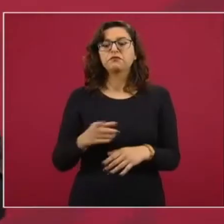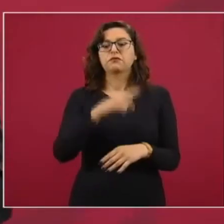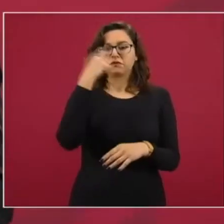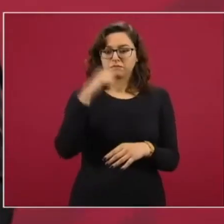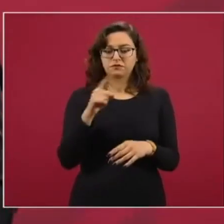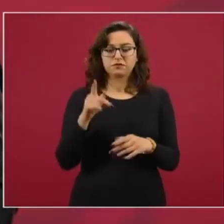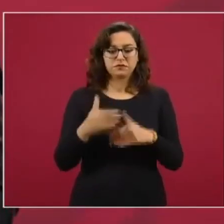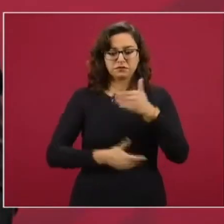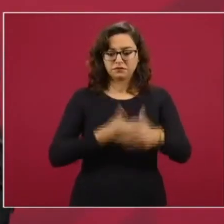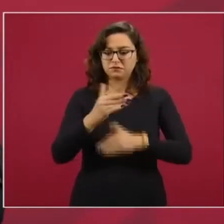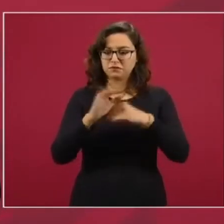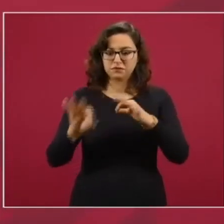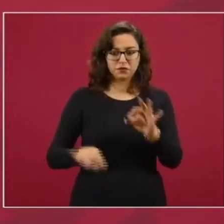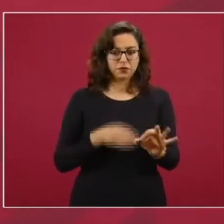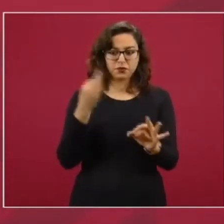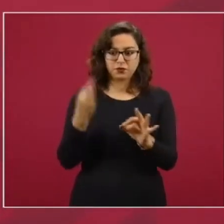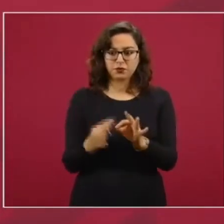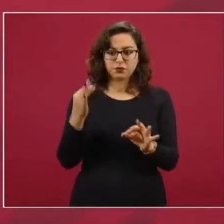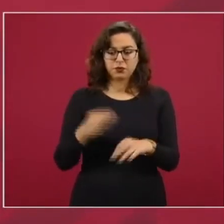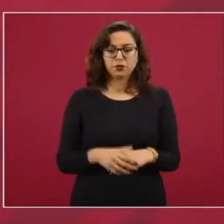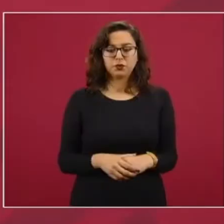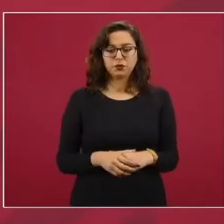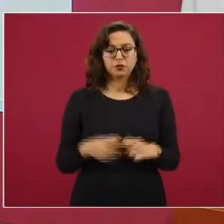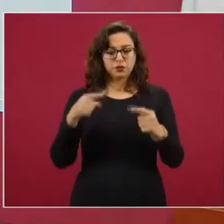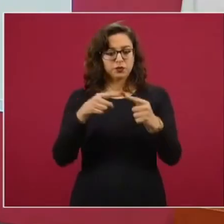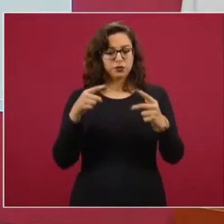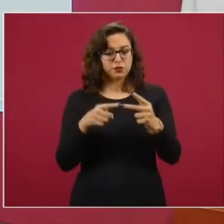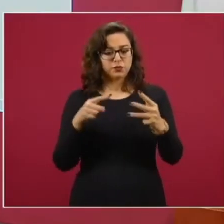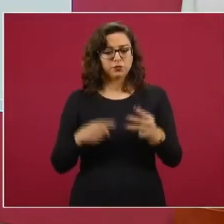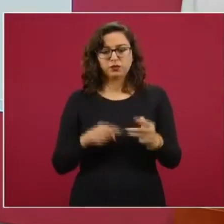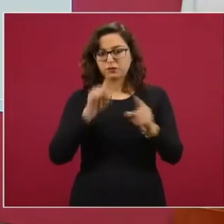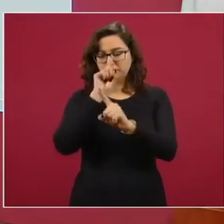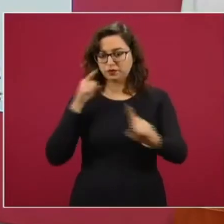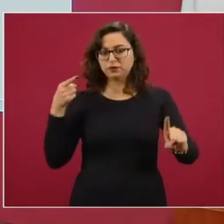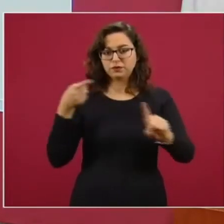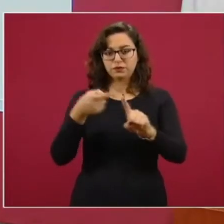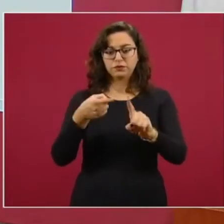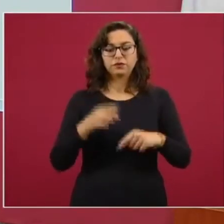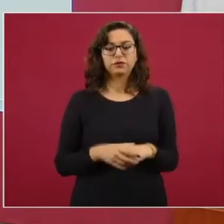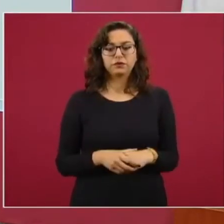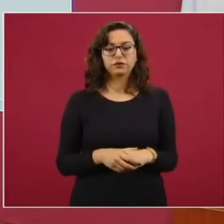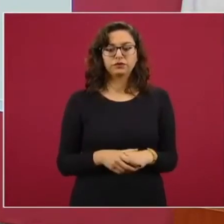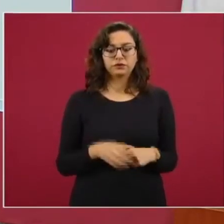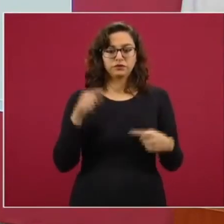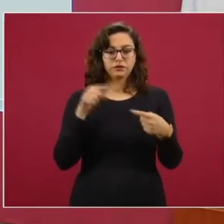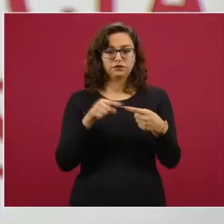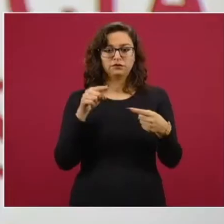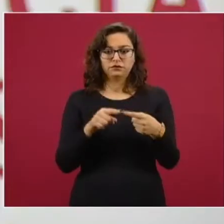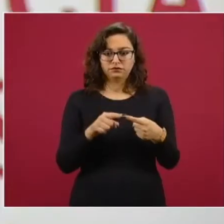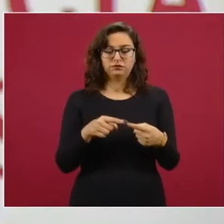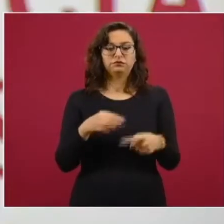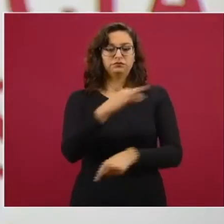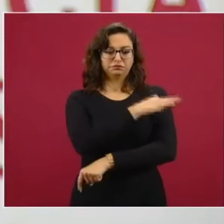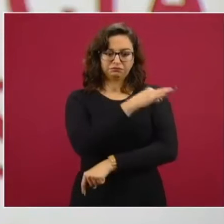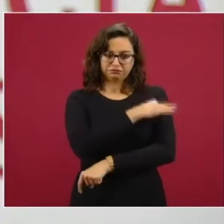culminar su proceso, con 3 objetivos que señala en la carta. Un objetivo es la efectividad de la vacuna,